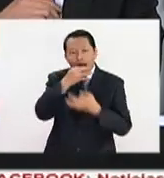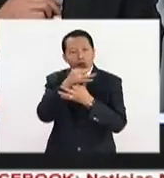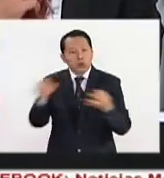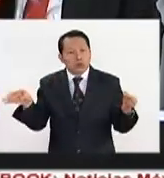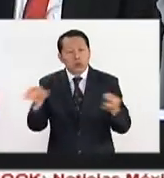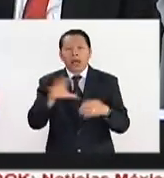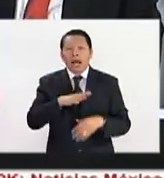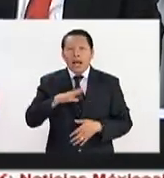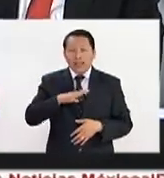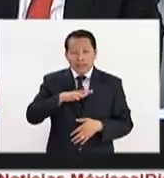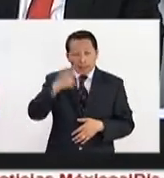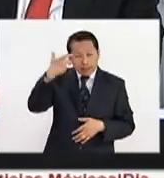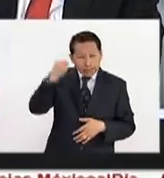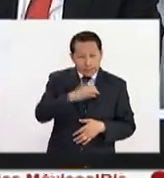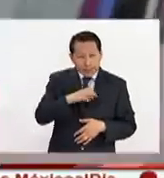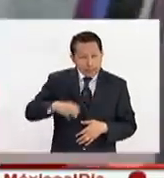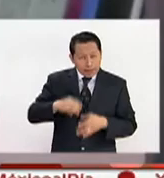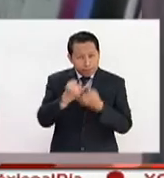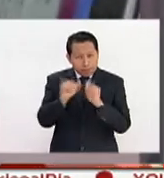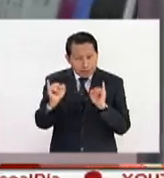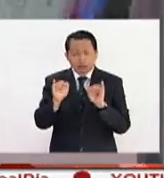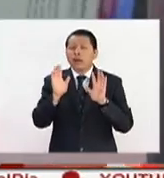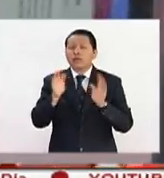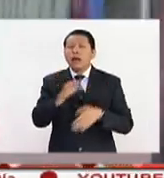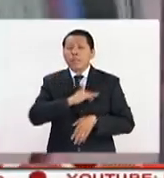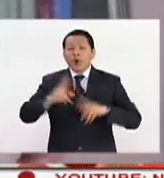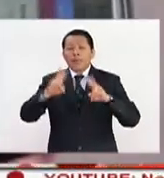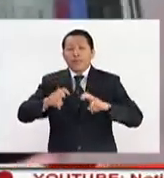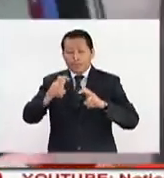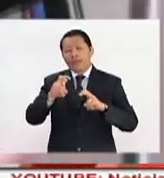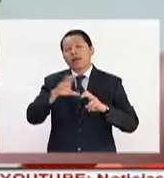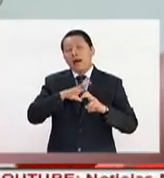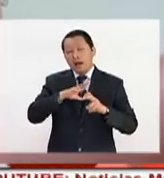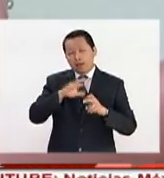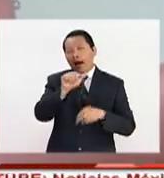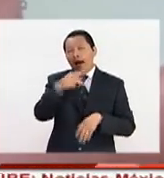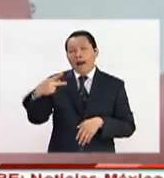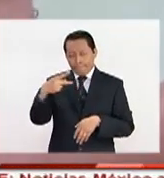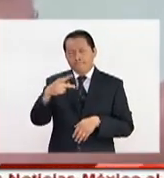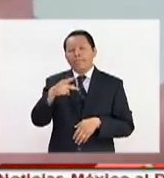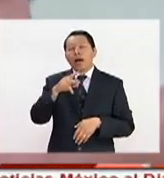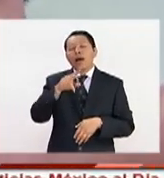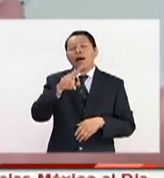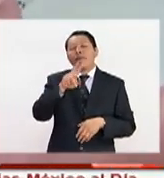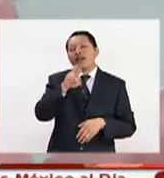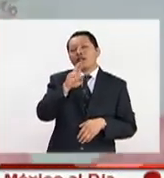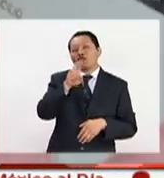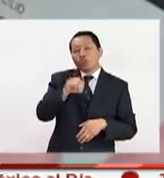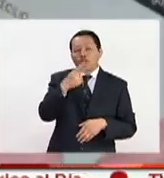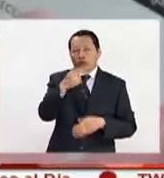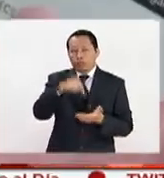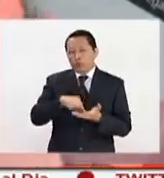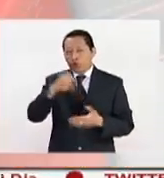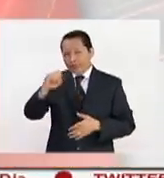los aspirantes a candidatos independientes ya podrán descargar la versión 2.0 de su aplicación para recabar